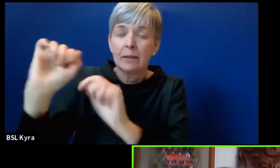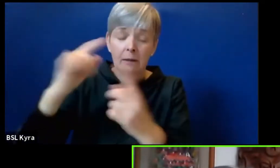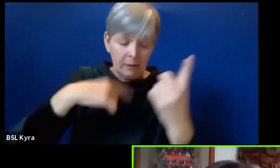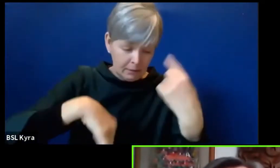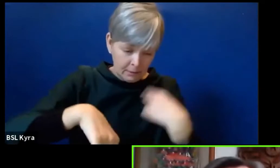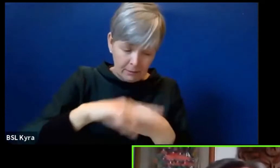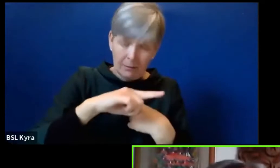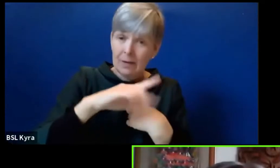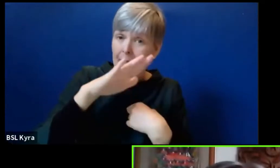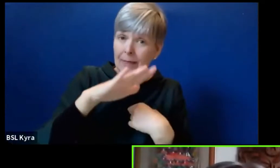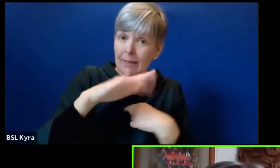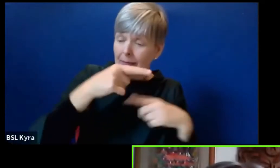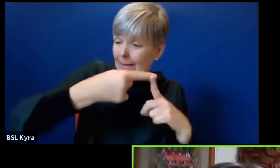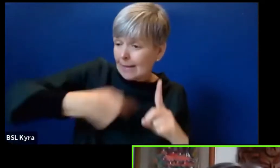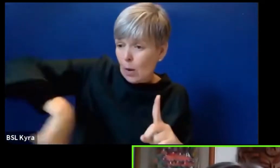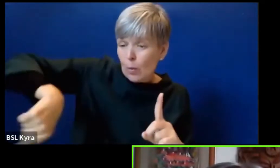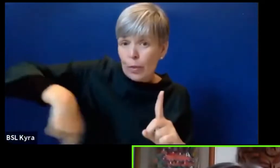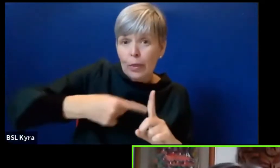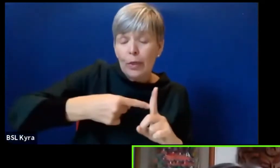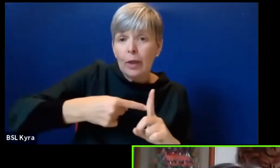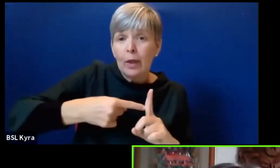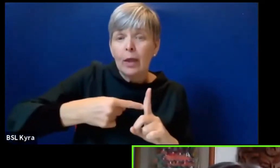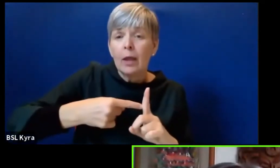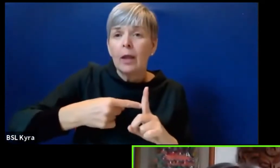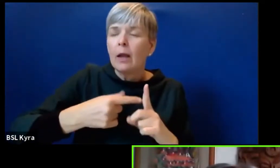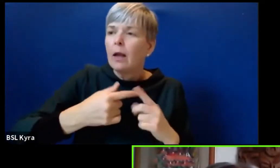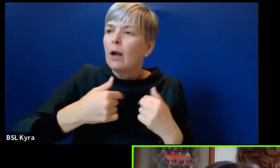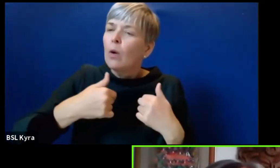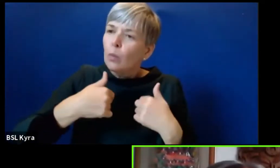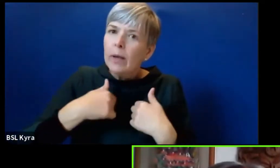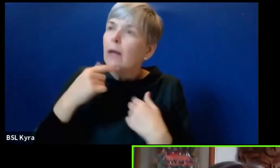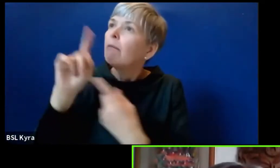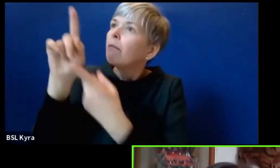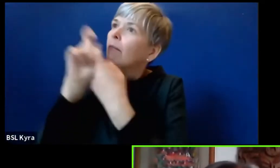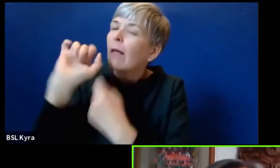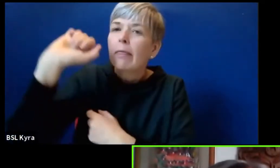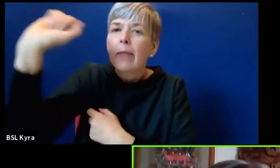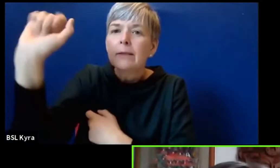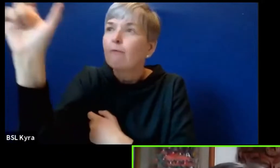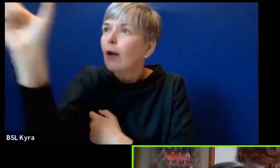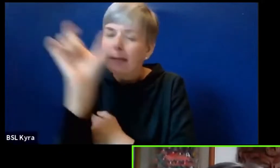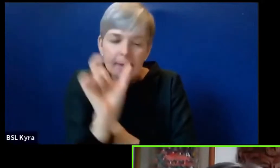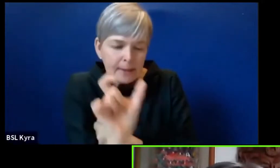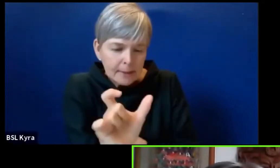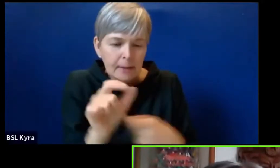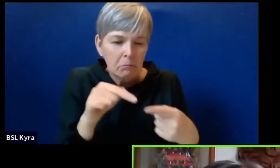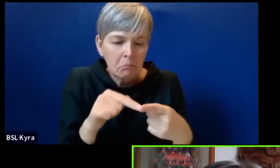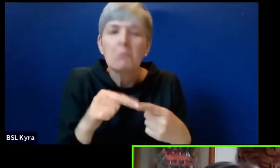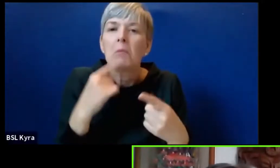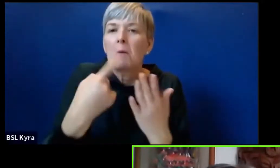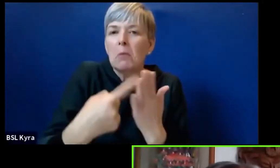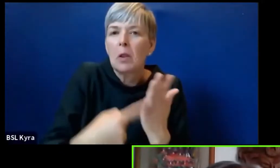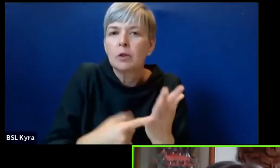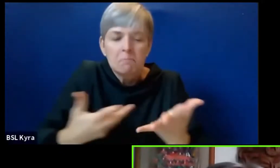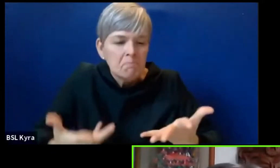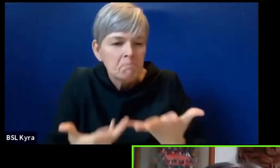La electromovilidad, más litio, más cobre, sin cambiar nuestras formas de